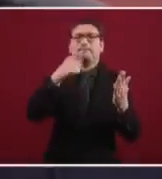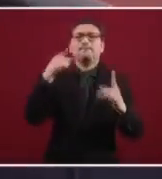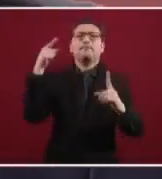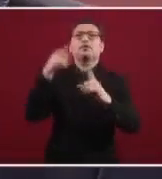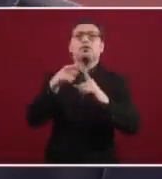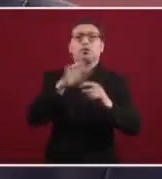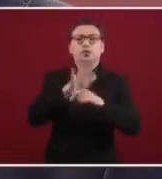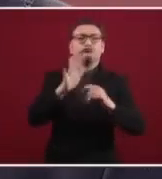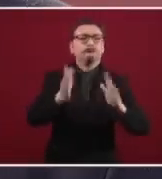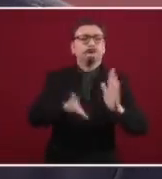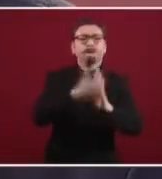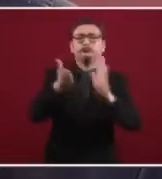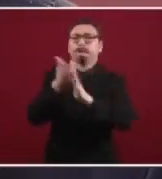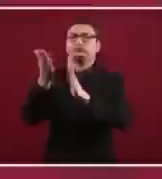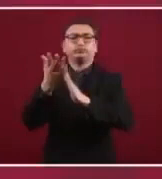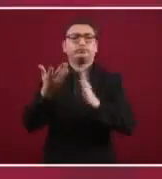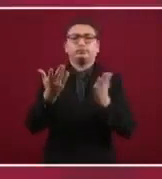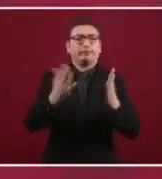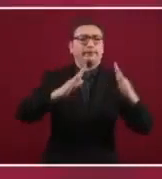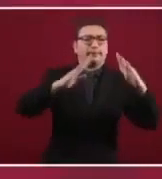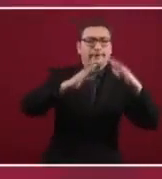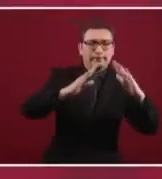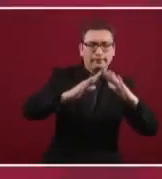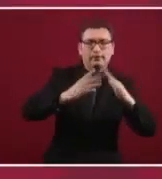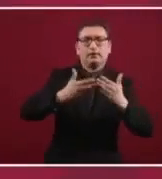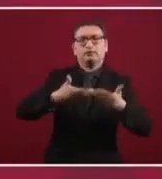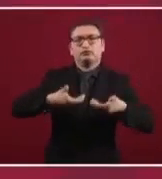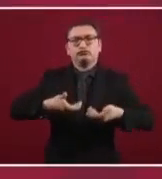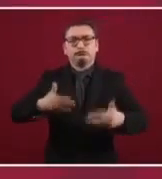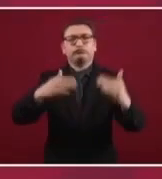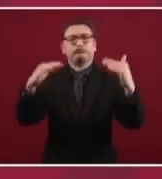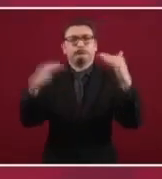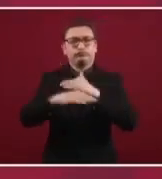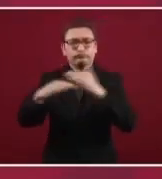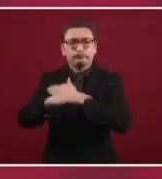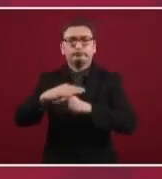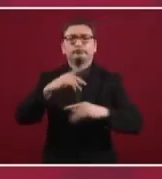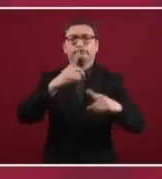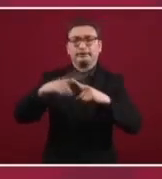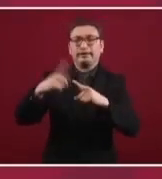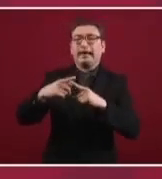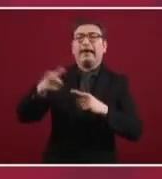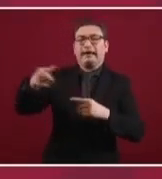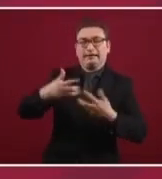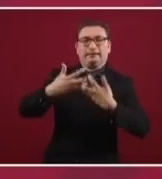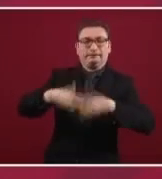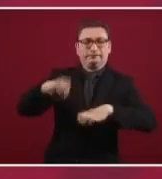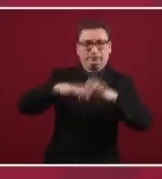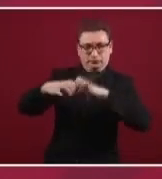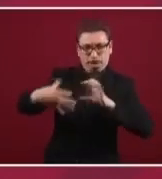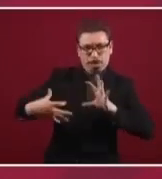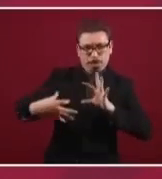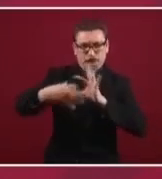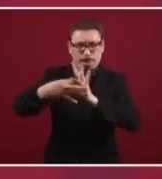autopistas y otras obras con la iniciativa privada. plan de